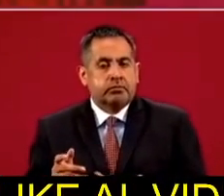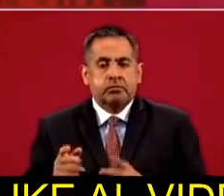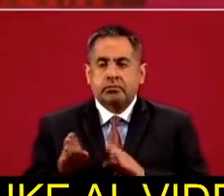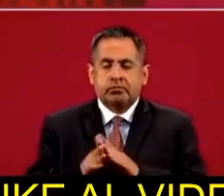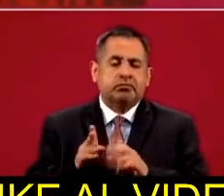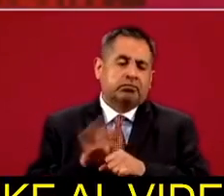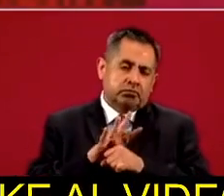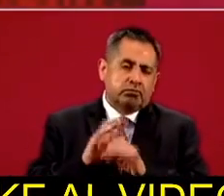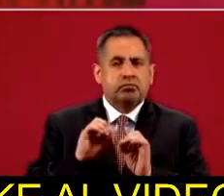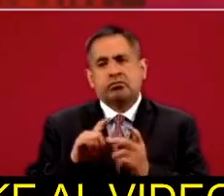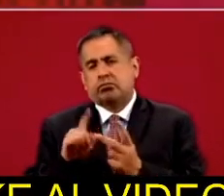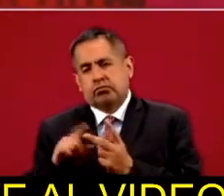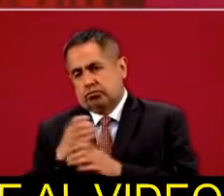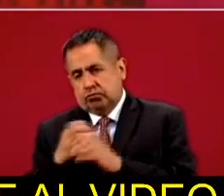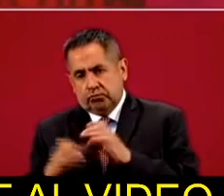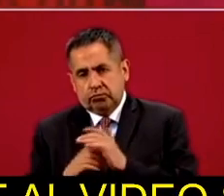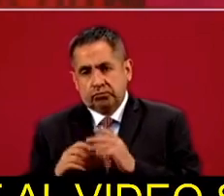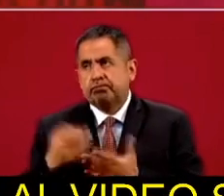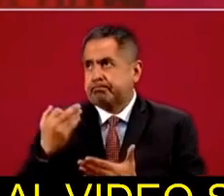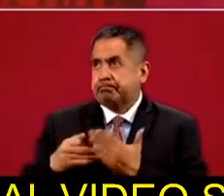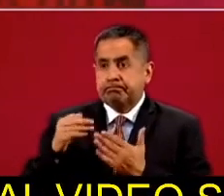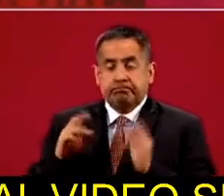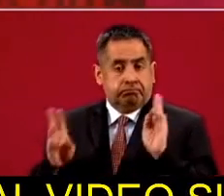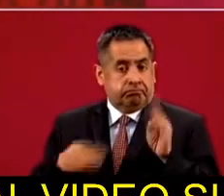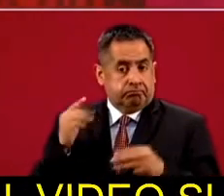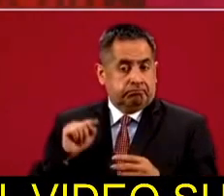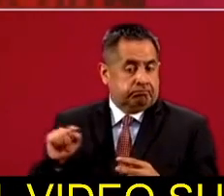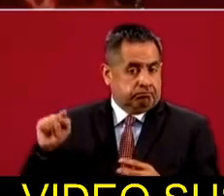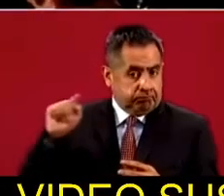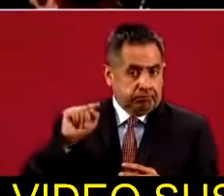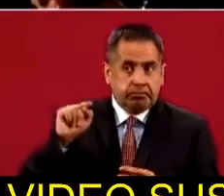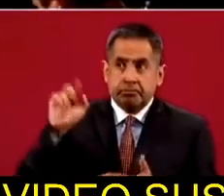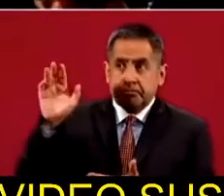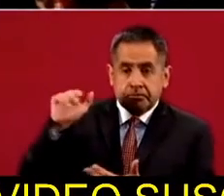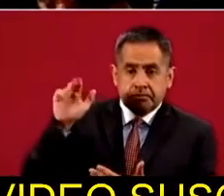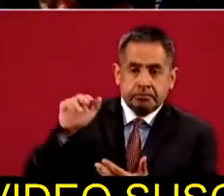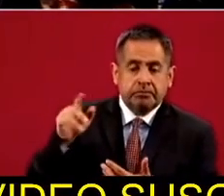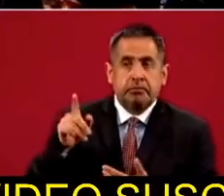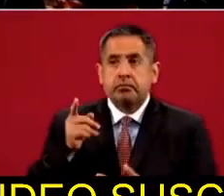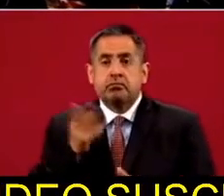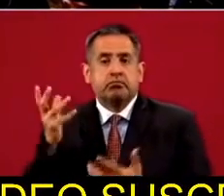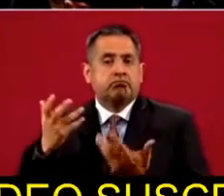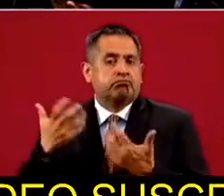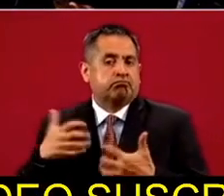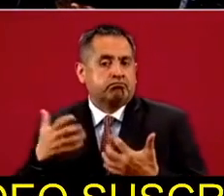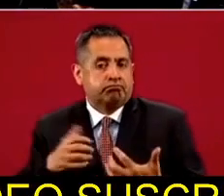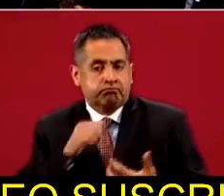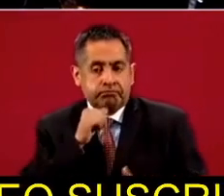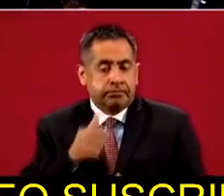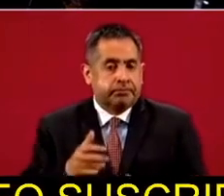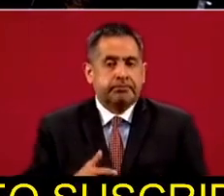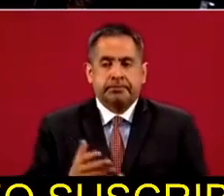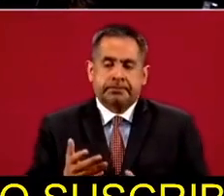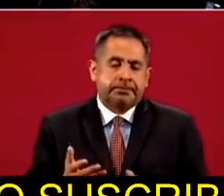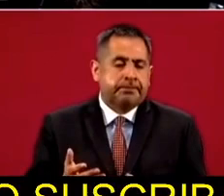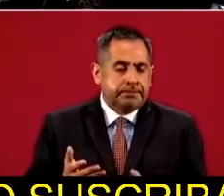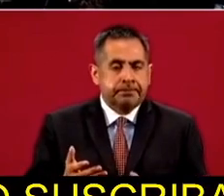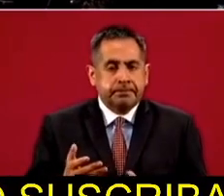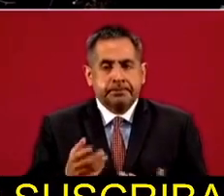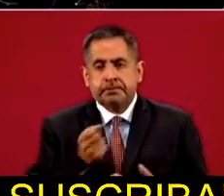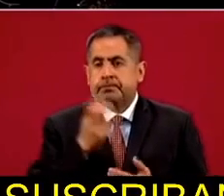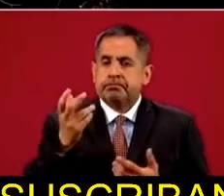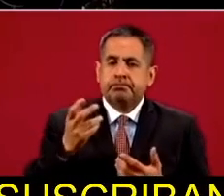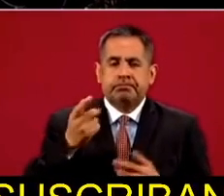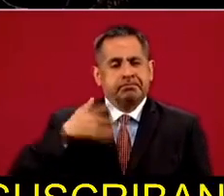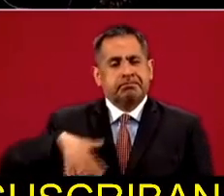a la pandemia, la falta de producción, empresas grandes ubicadas, por